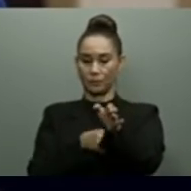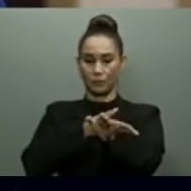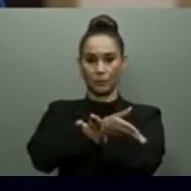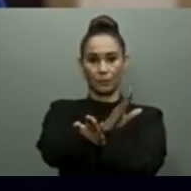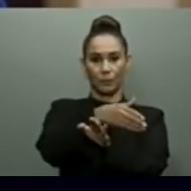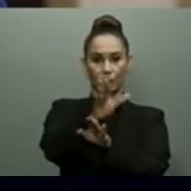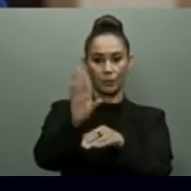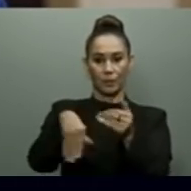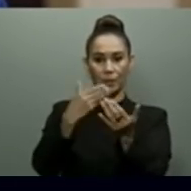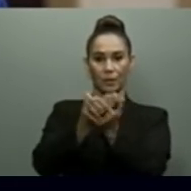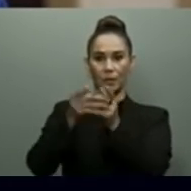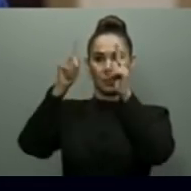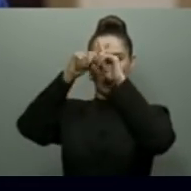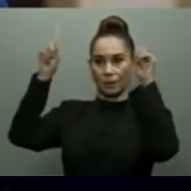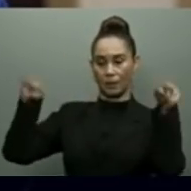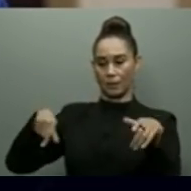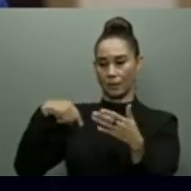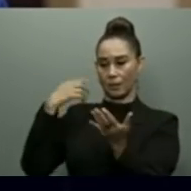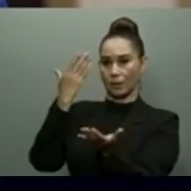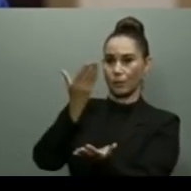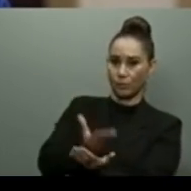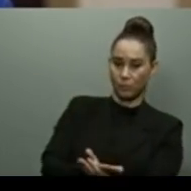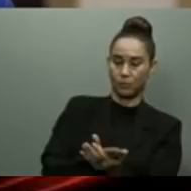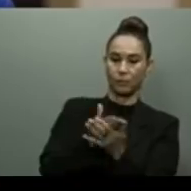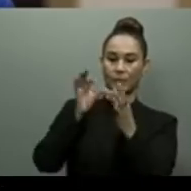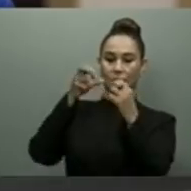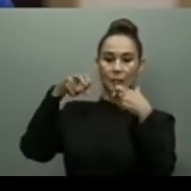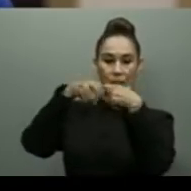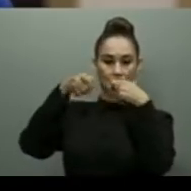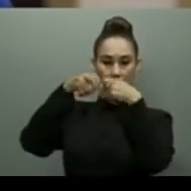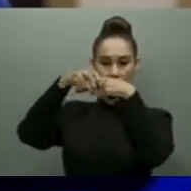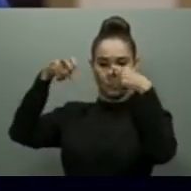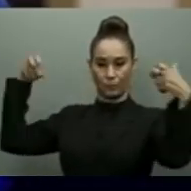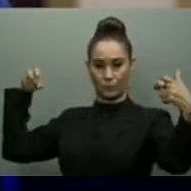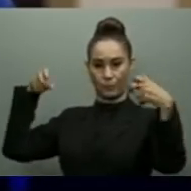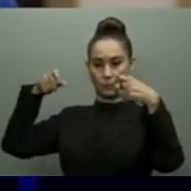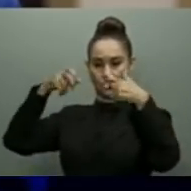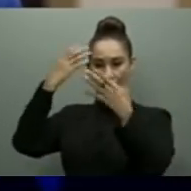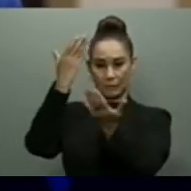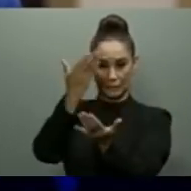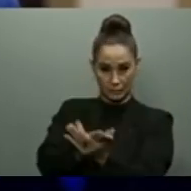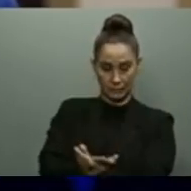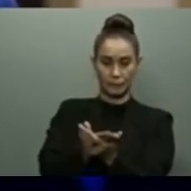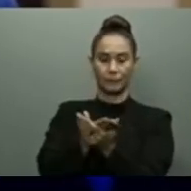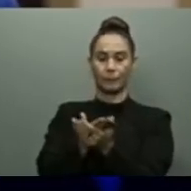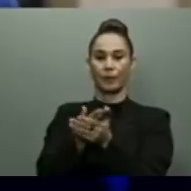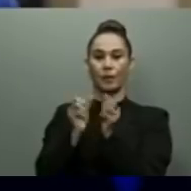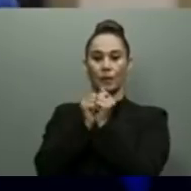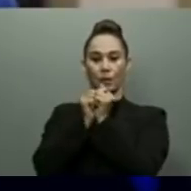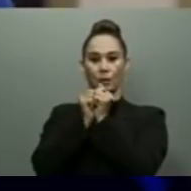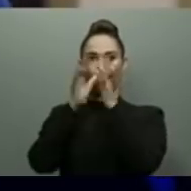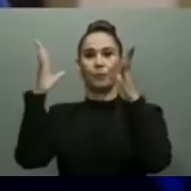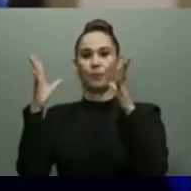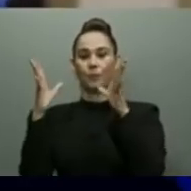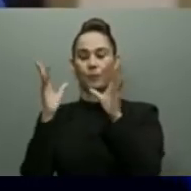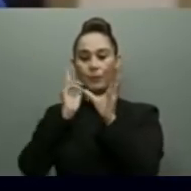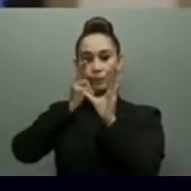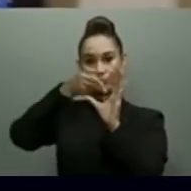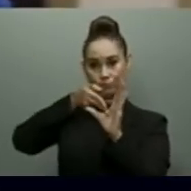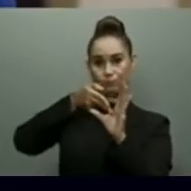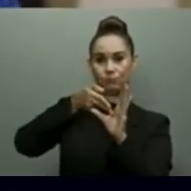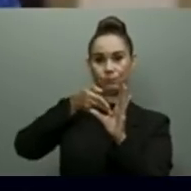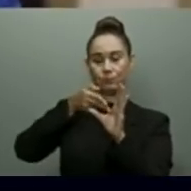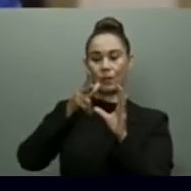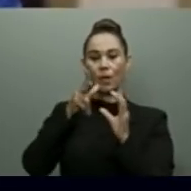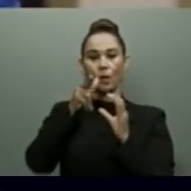y caída de letreros, ruptura y caída de líneas de transmisión eléctrica, explosiones de estaciones de expendio de combustible, corte